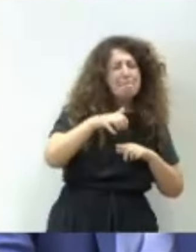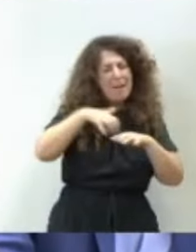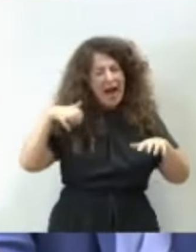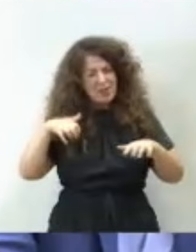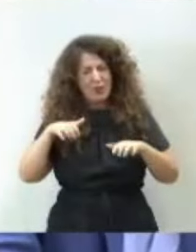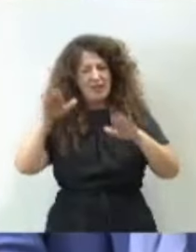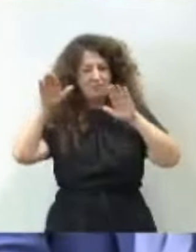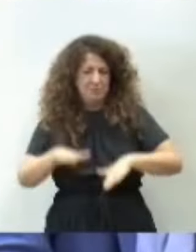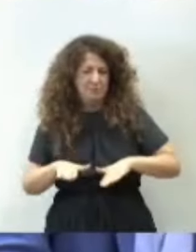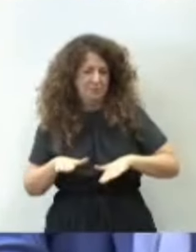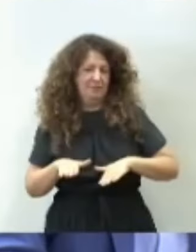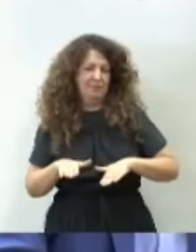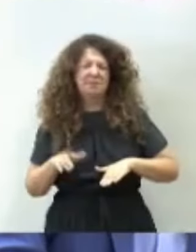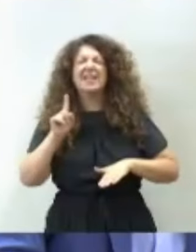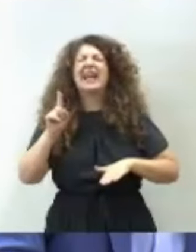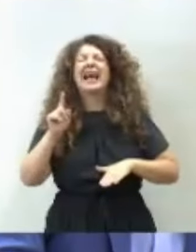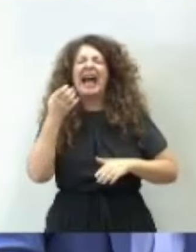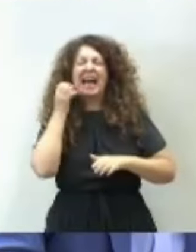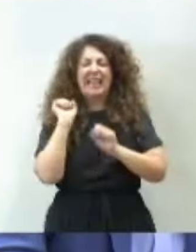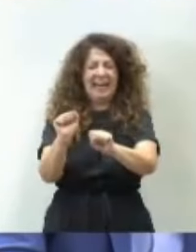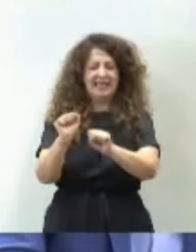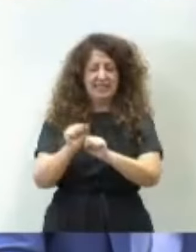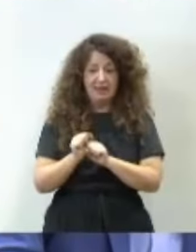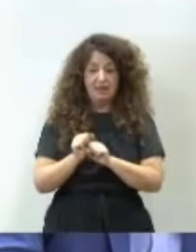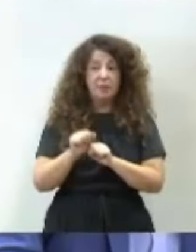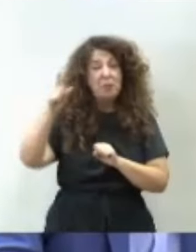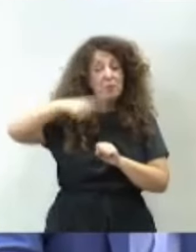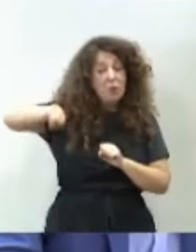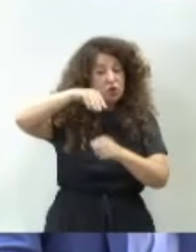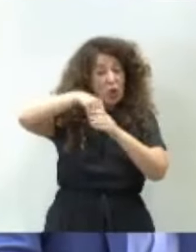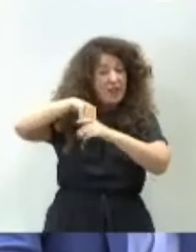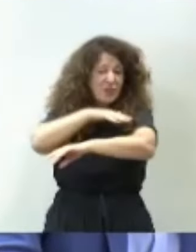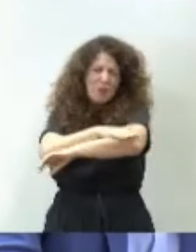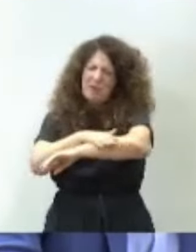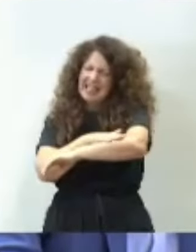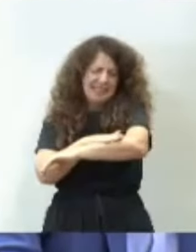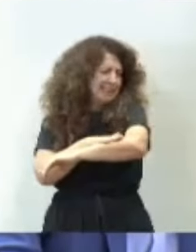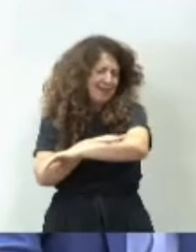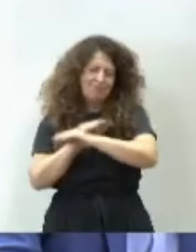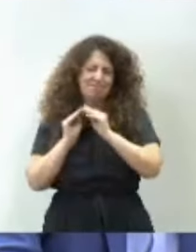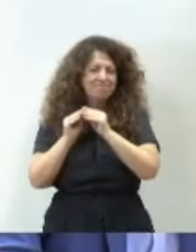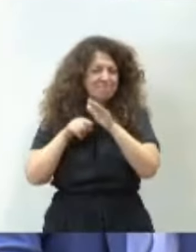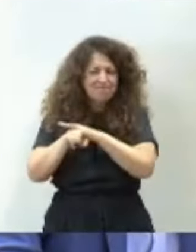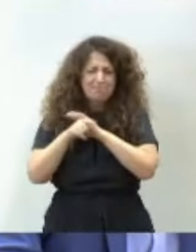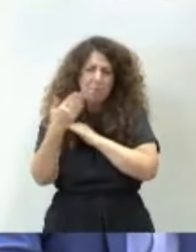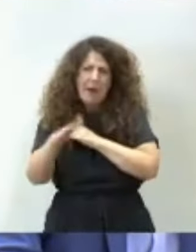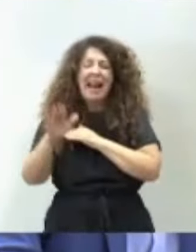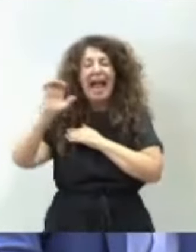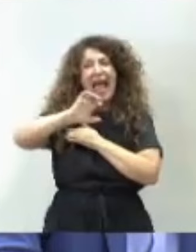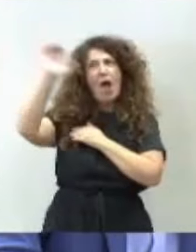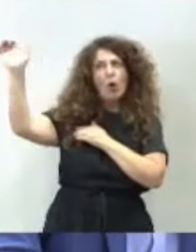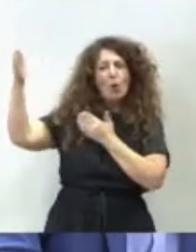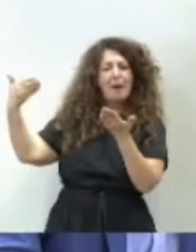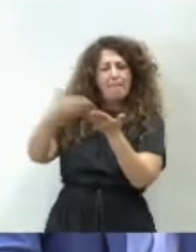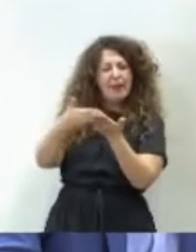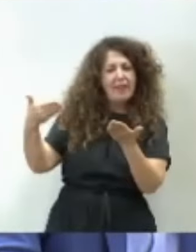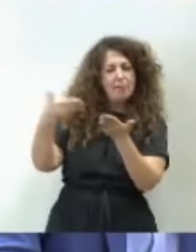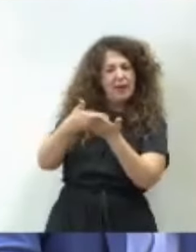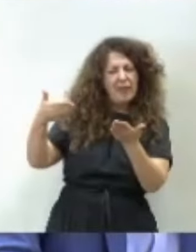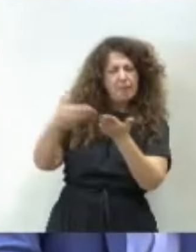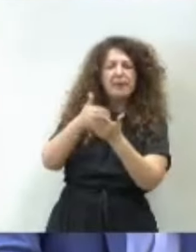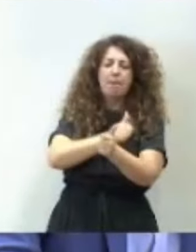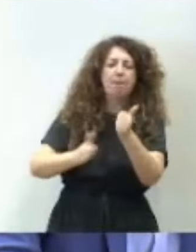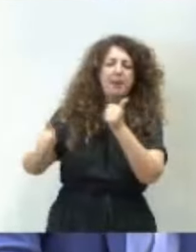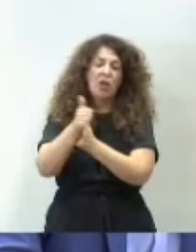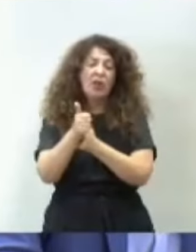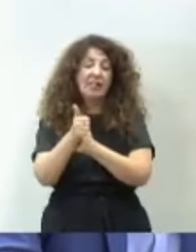organismo autónomo Parques Nacionales y su ministerio, lo han hecho mal. Han puesto por delante las exigencias de Europa y el interés corporativo de quienes han